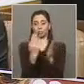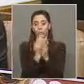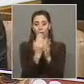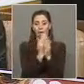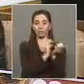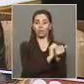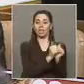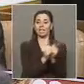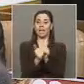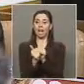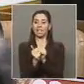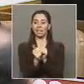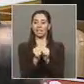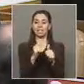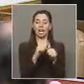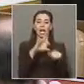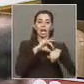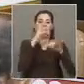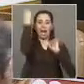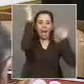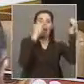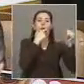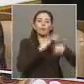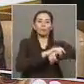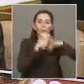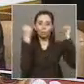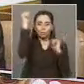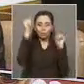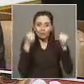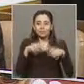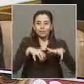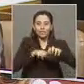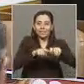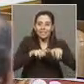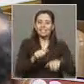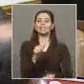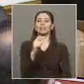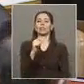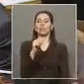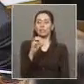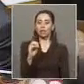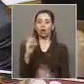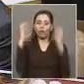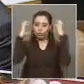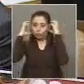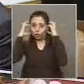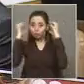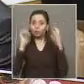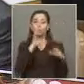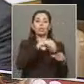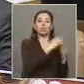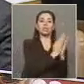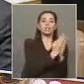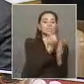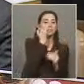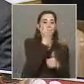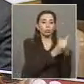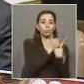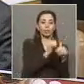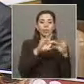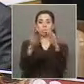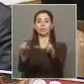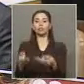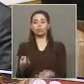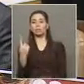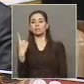estudian carreras de kinesiología, terapia ocupacional, fonoaudiología, están en los institutos profesionales de un total de